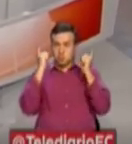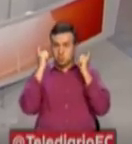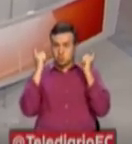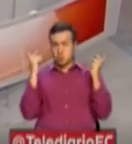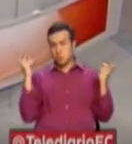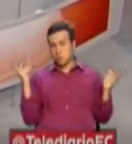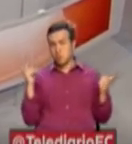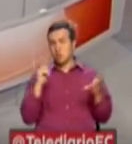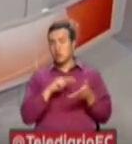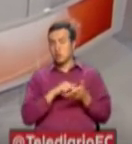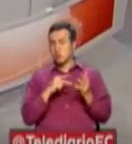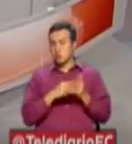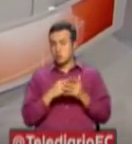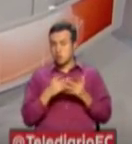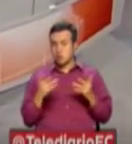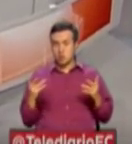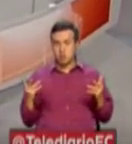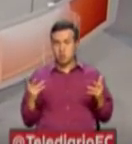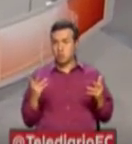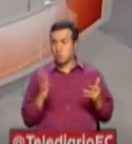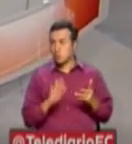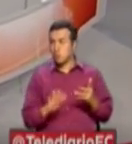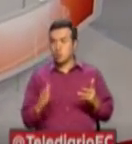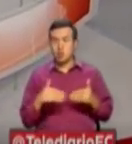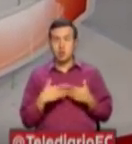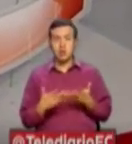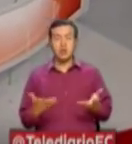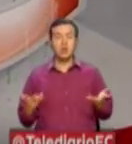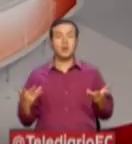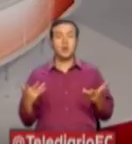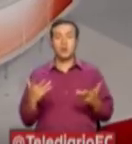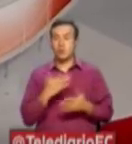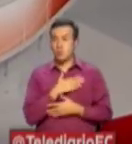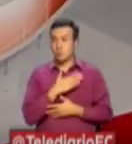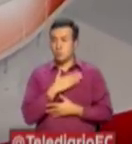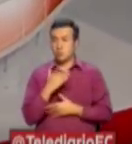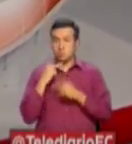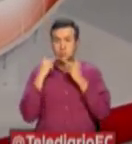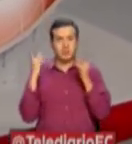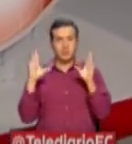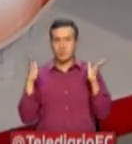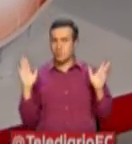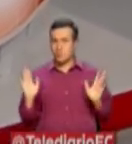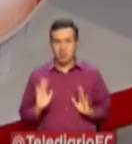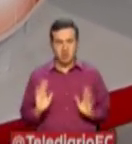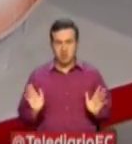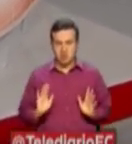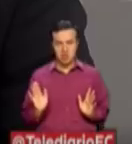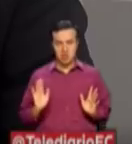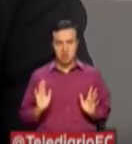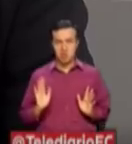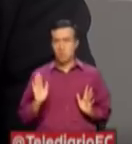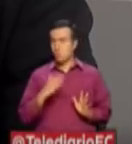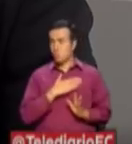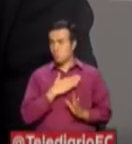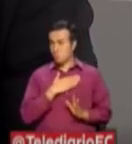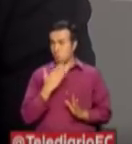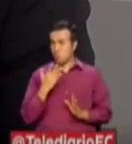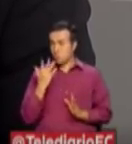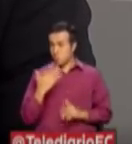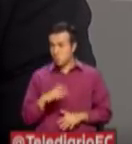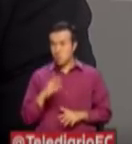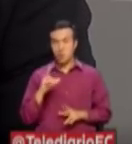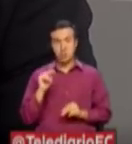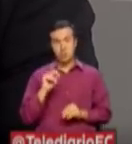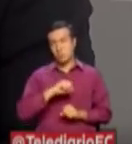es decir ellos no gozaban de la suficiente confianza pública de haber sido realmente agravio hubiera ganado